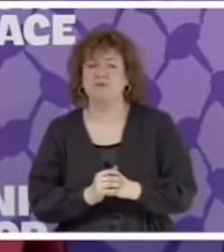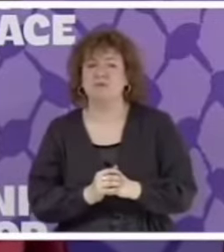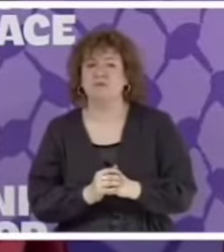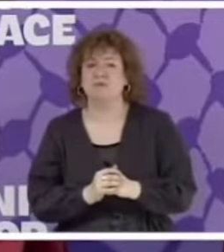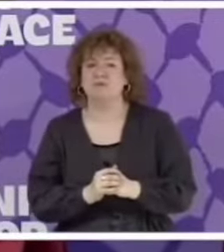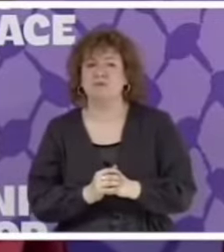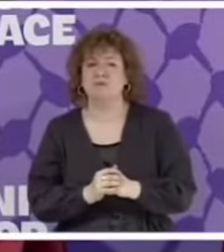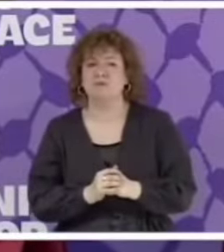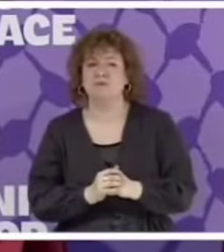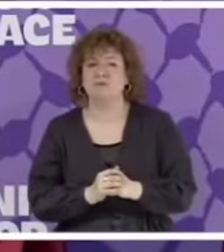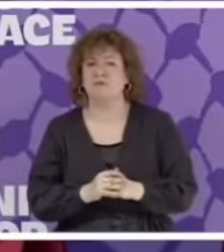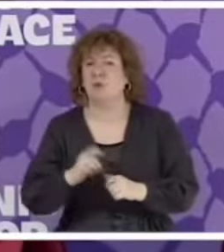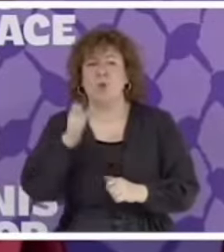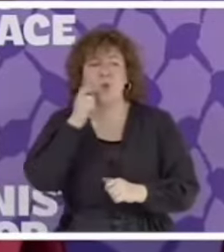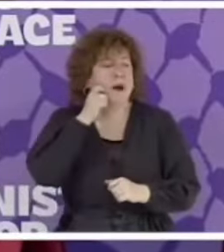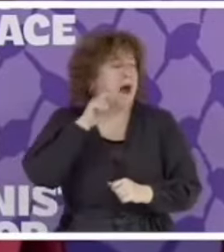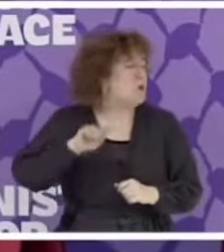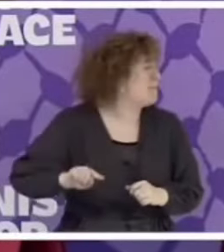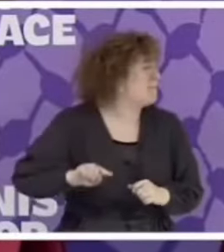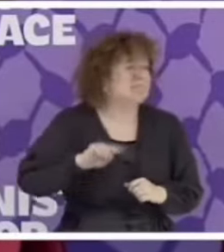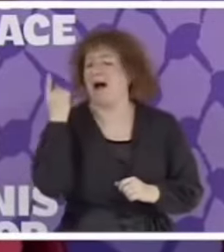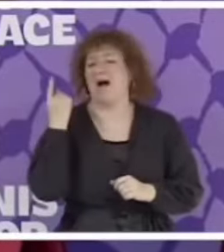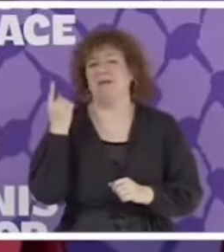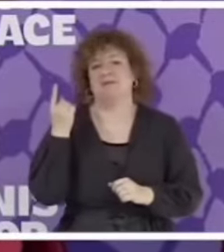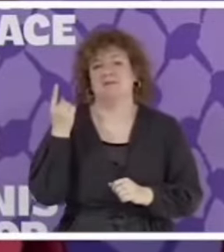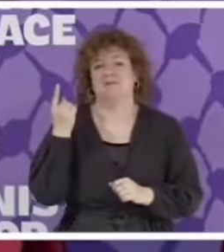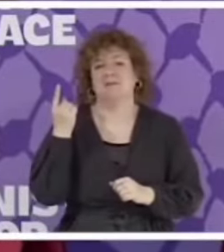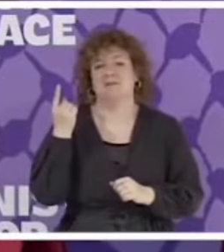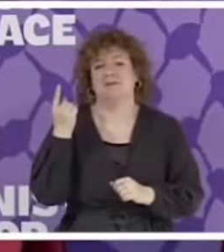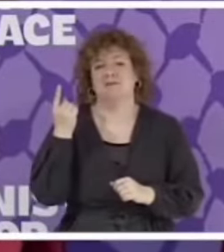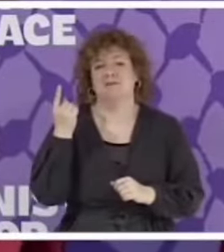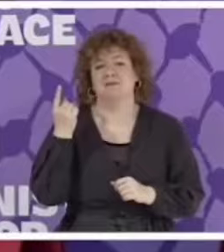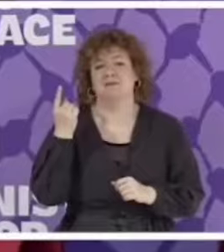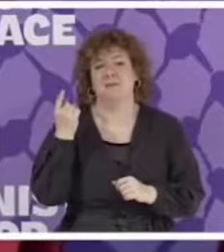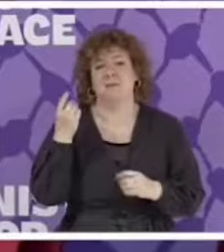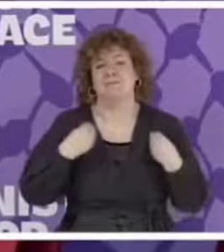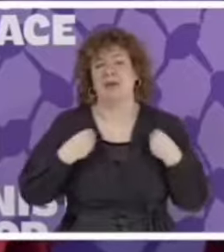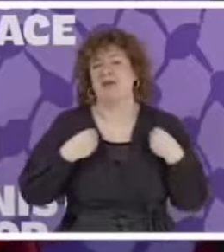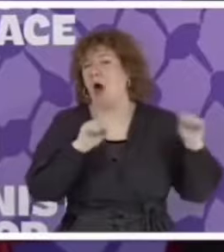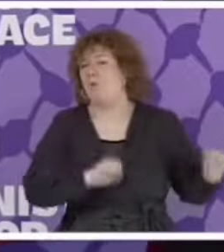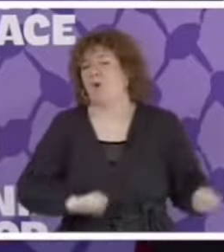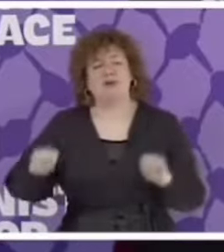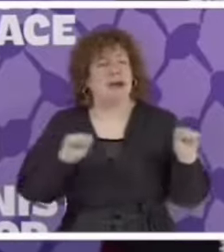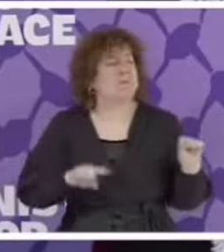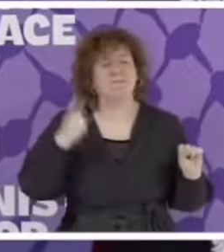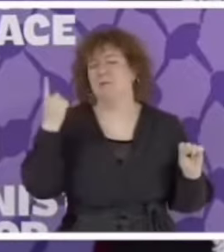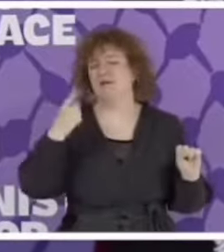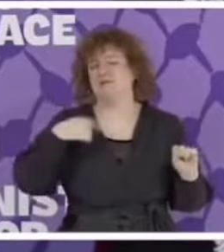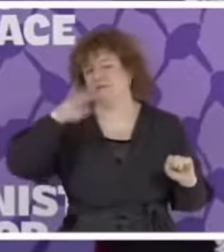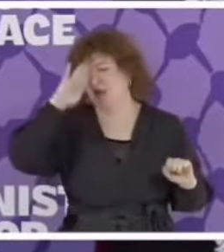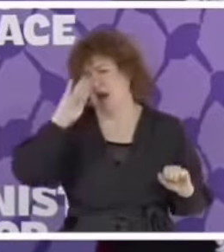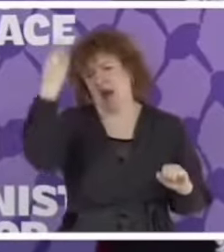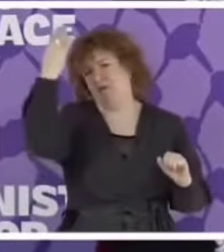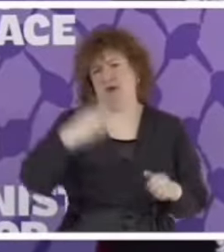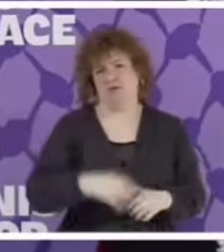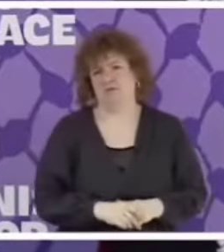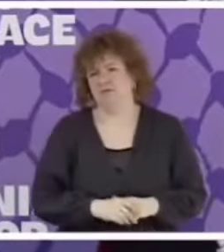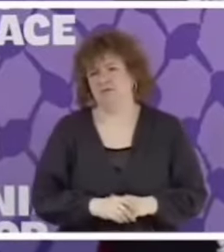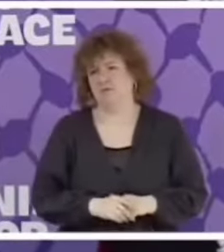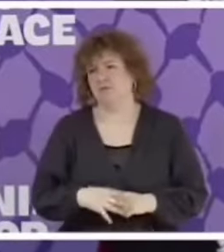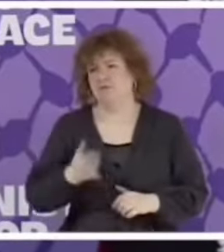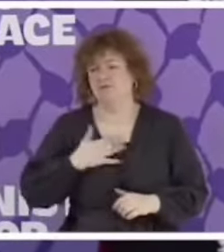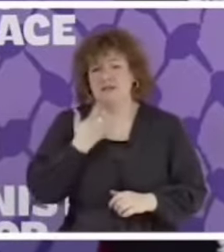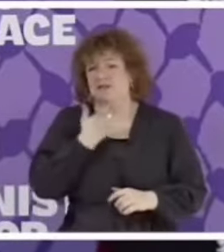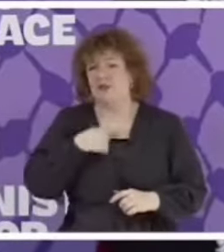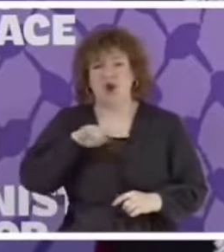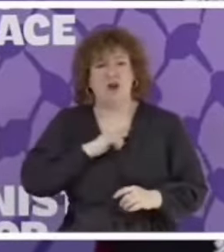más humano, no hay nada más protector de la vida que rebelarse, el supremo recurso